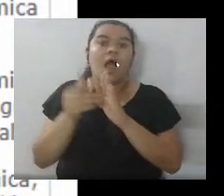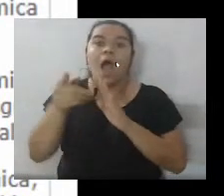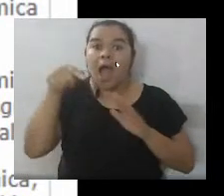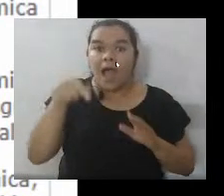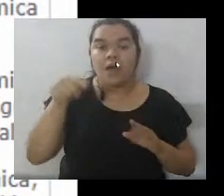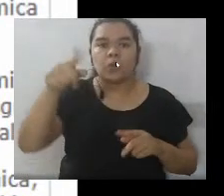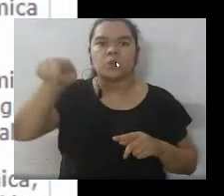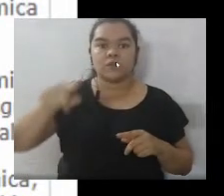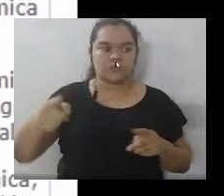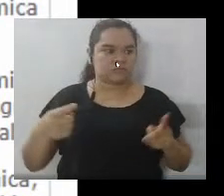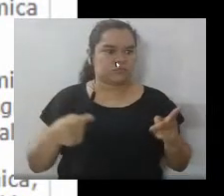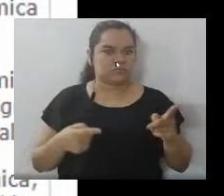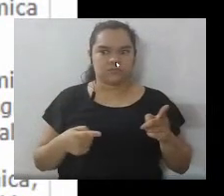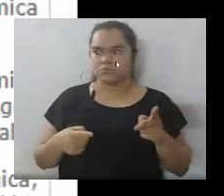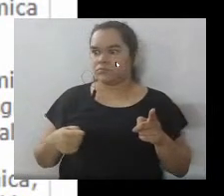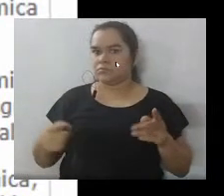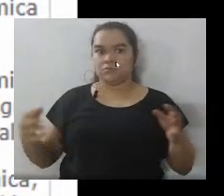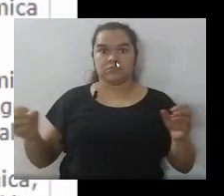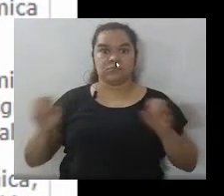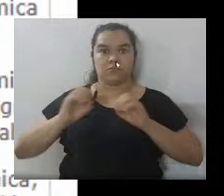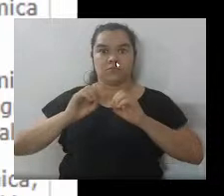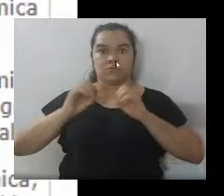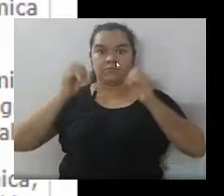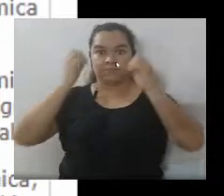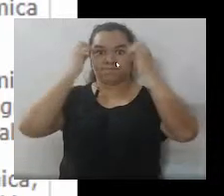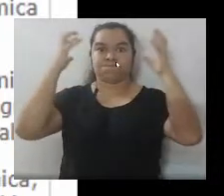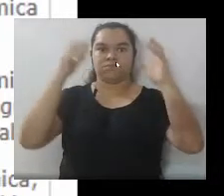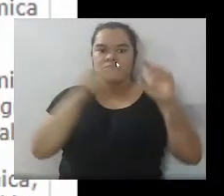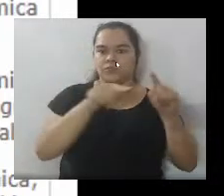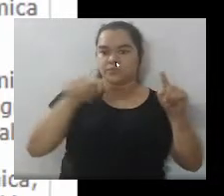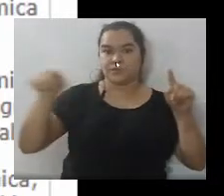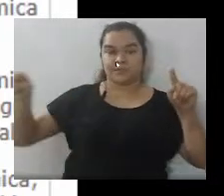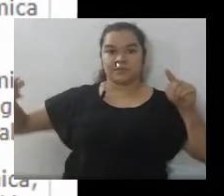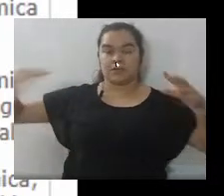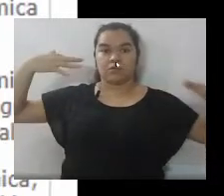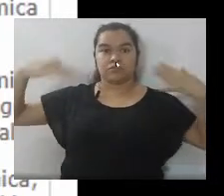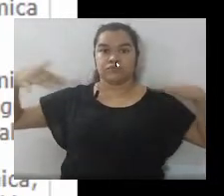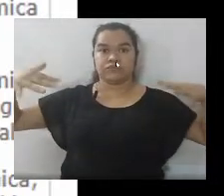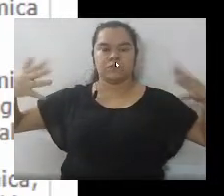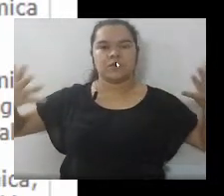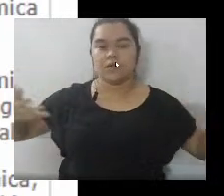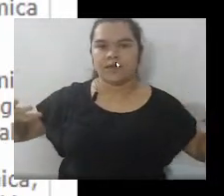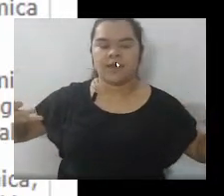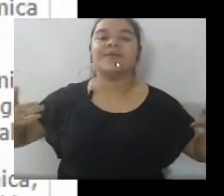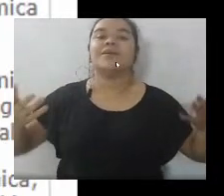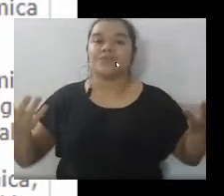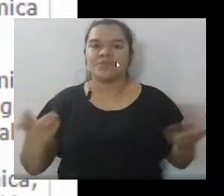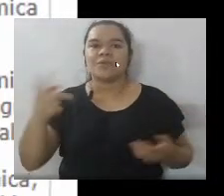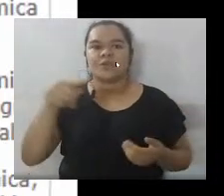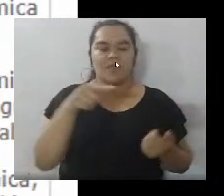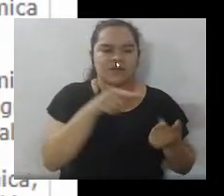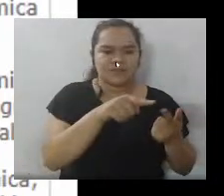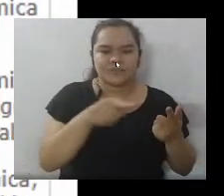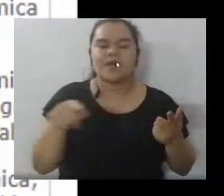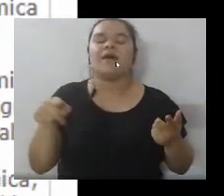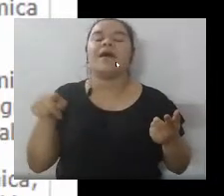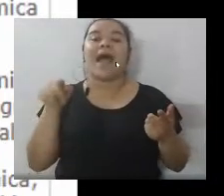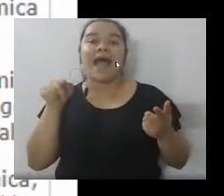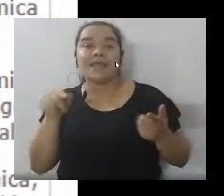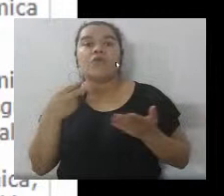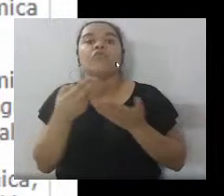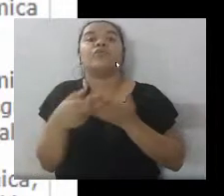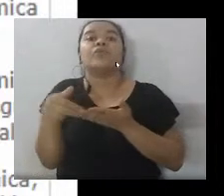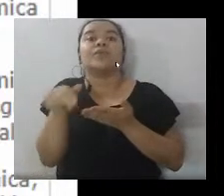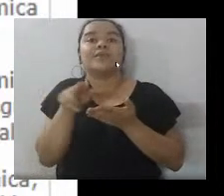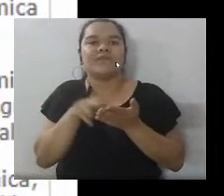avasallado por un montón de nuevas disciplinas dentro de lo que es la disciplina de bioquímica, para que les va a dar las bases para volver a elegir, porque